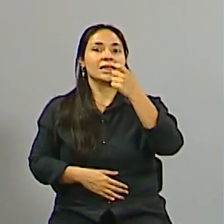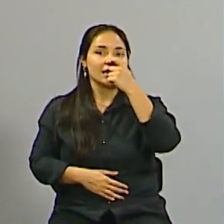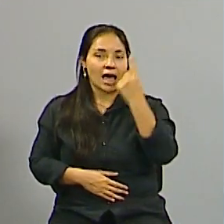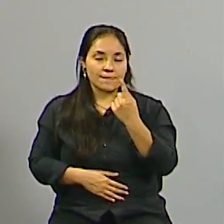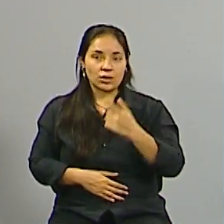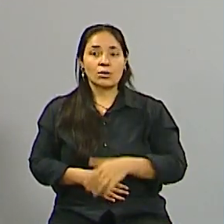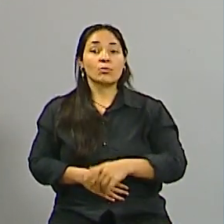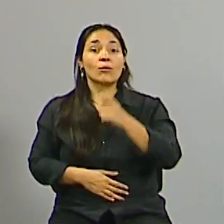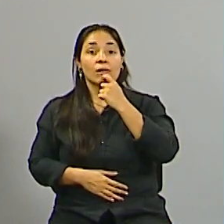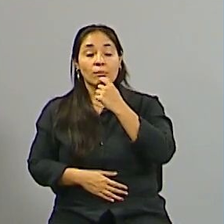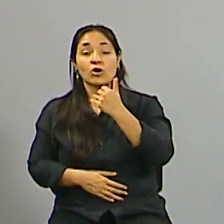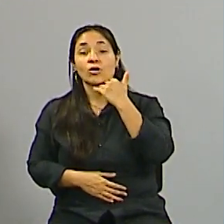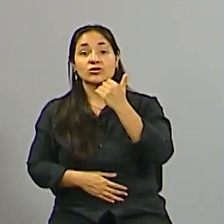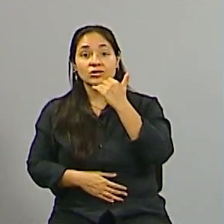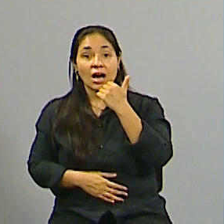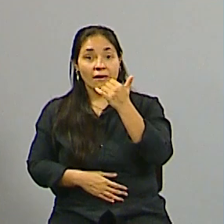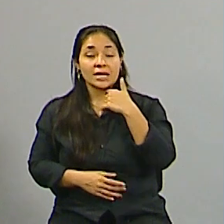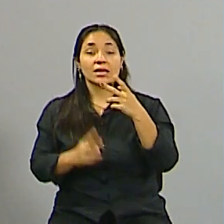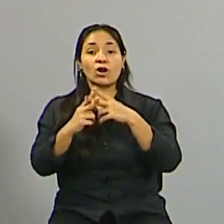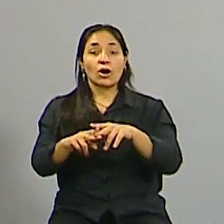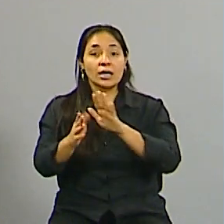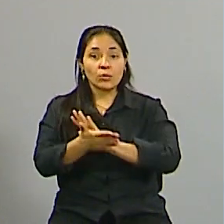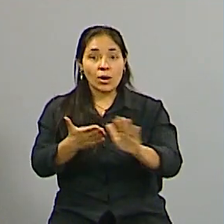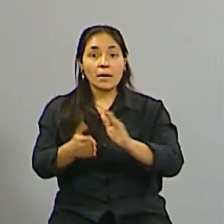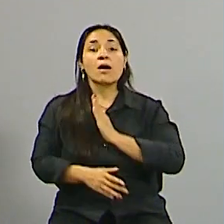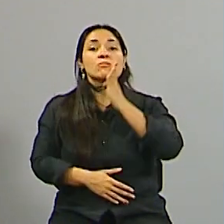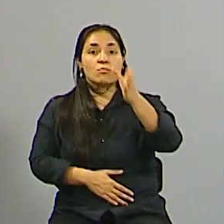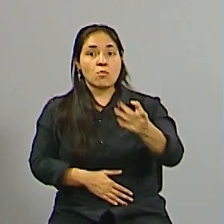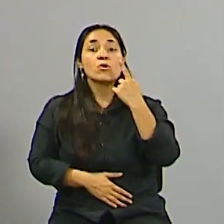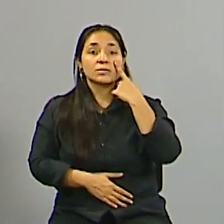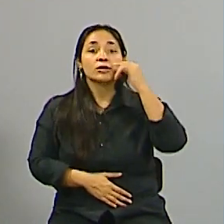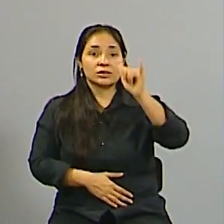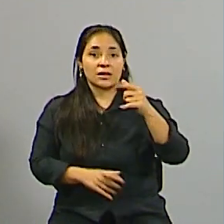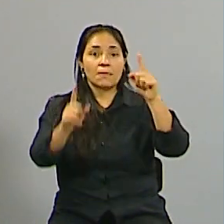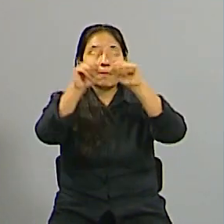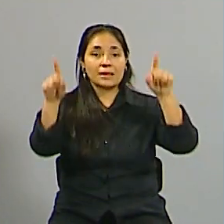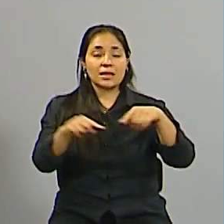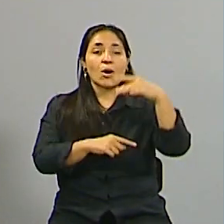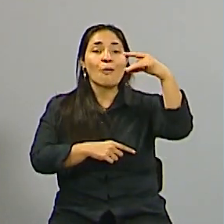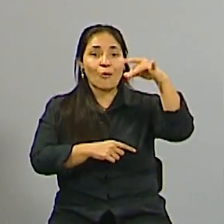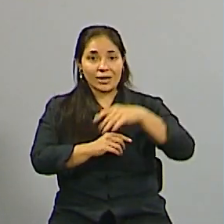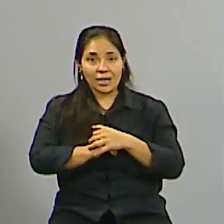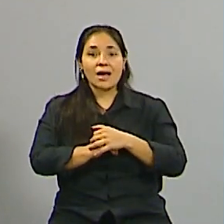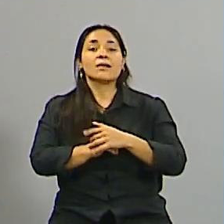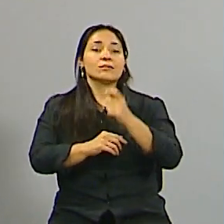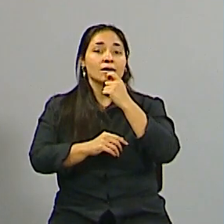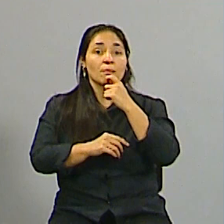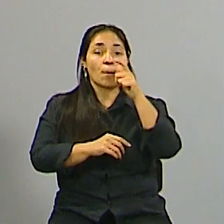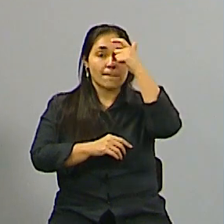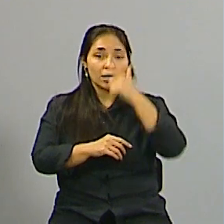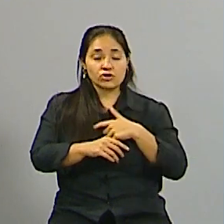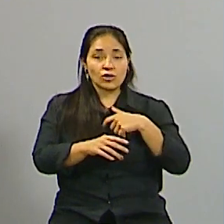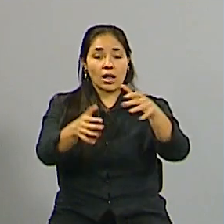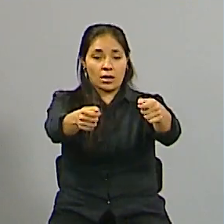el que no lo sabe hacer, porque no sabe manejar las nuevas tecnologías, que vaya al municipio, pero que haya una ventanilla única, que sea uno el responsable en recibir eso y que se le haga